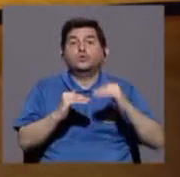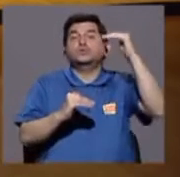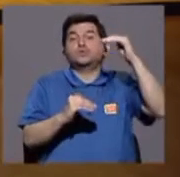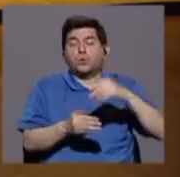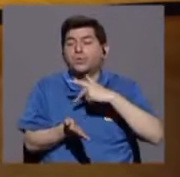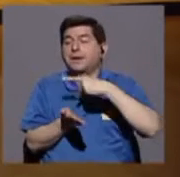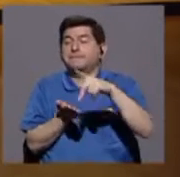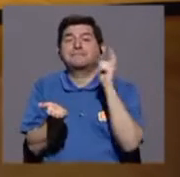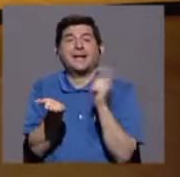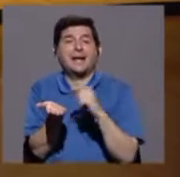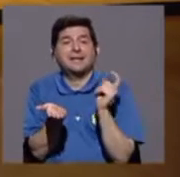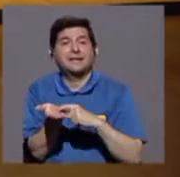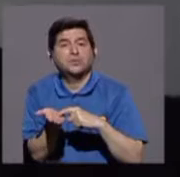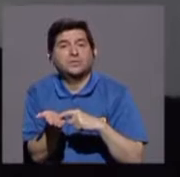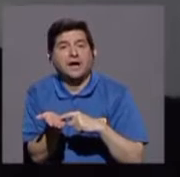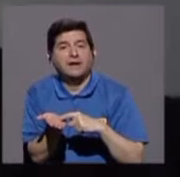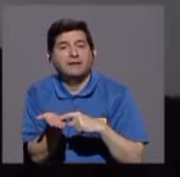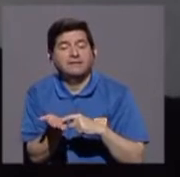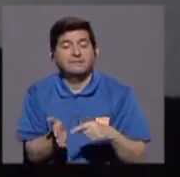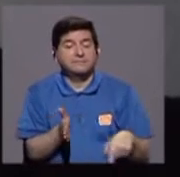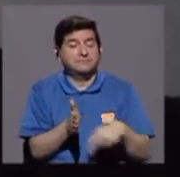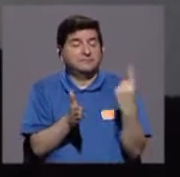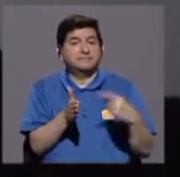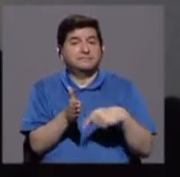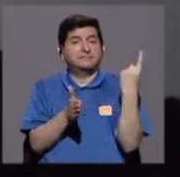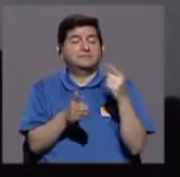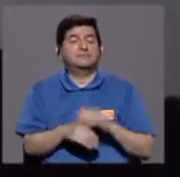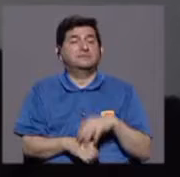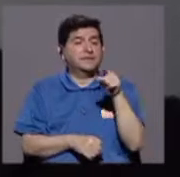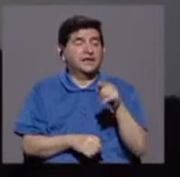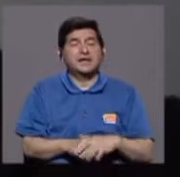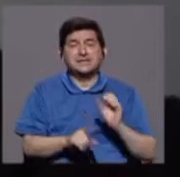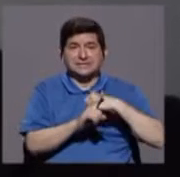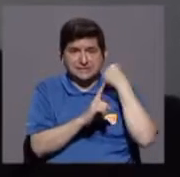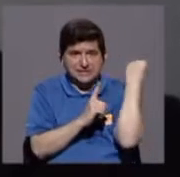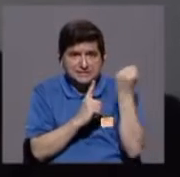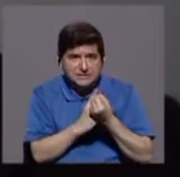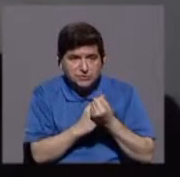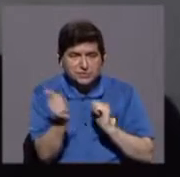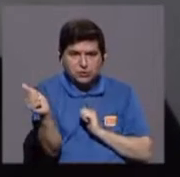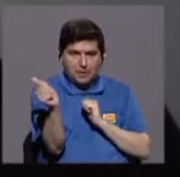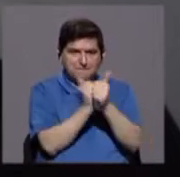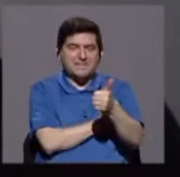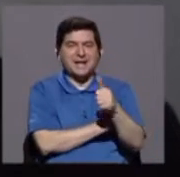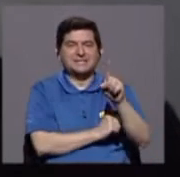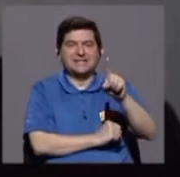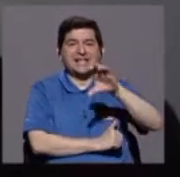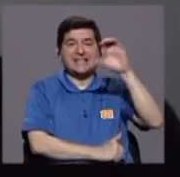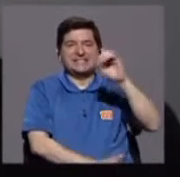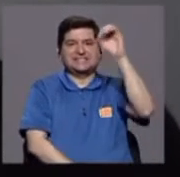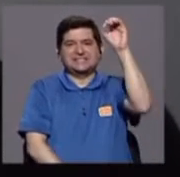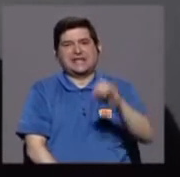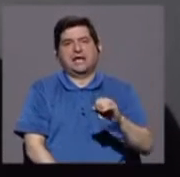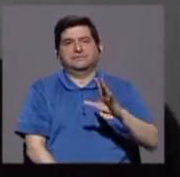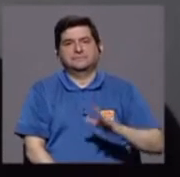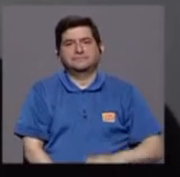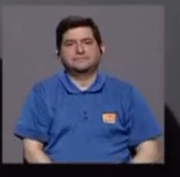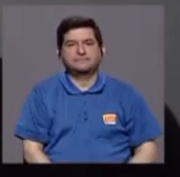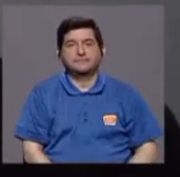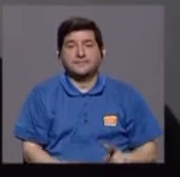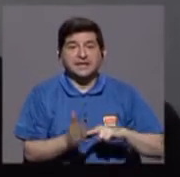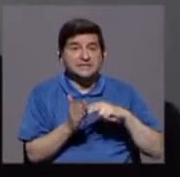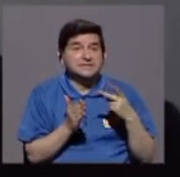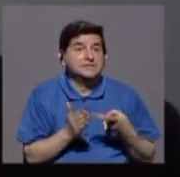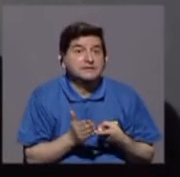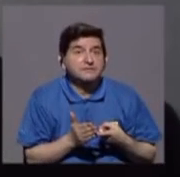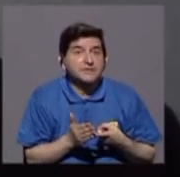pagando deudas. Y en algunos casos, ese nivel de compromiso excede el 100%. O sea, en otras palabras,